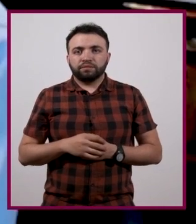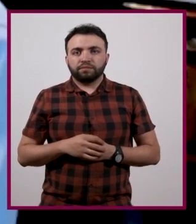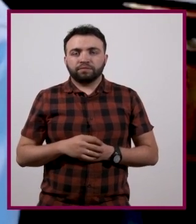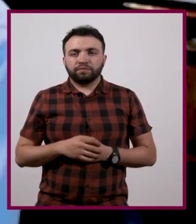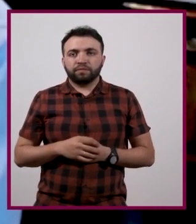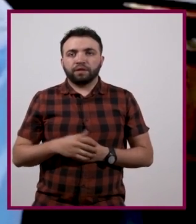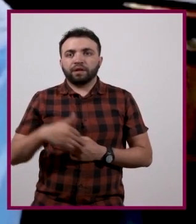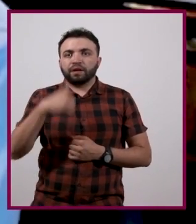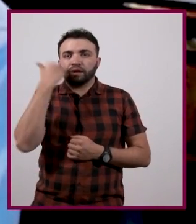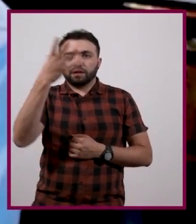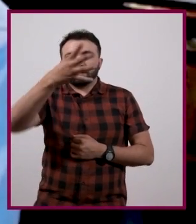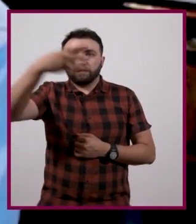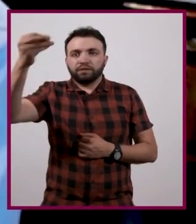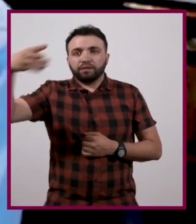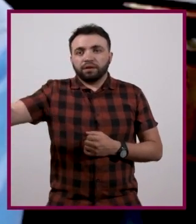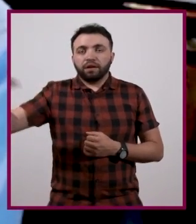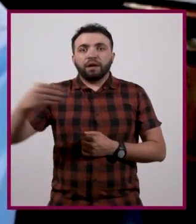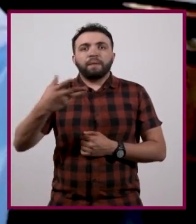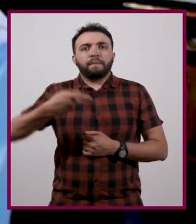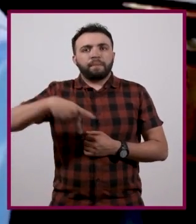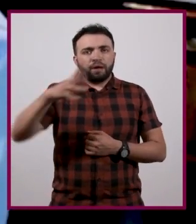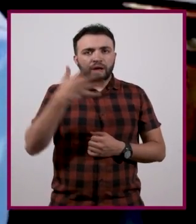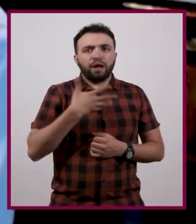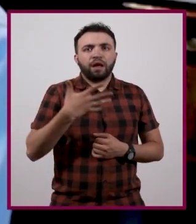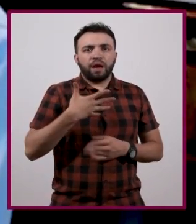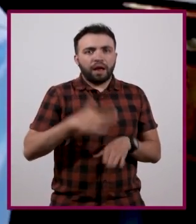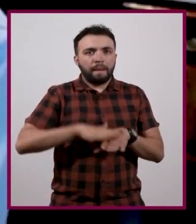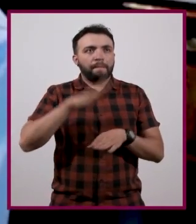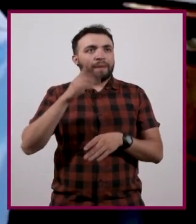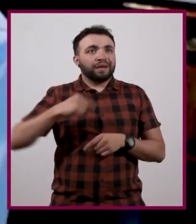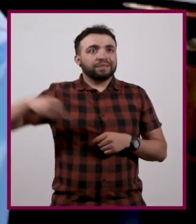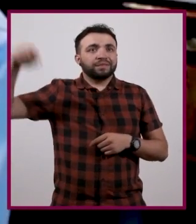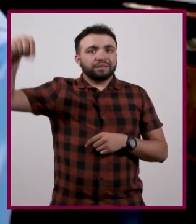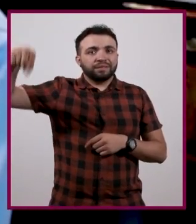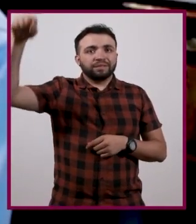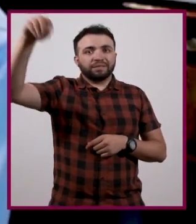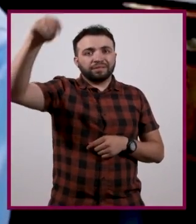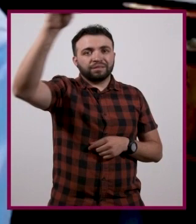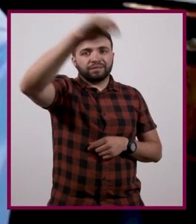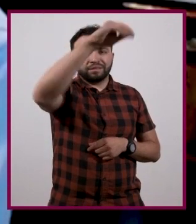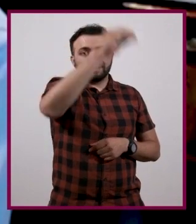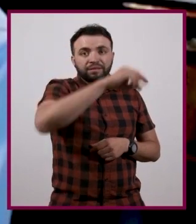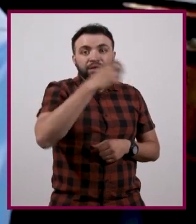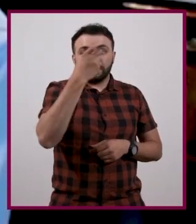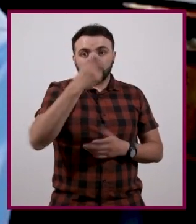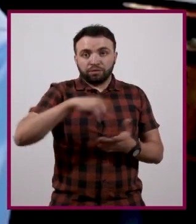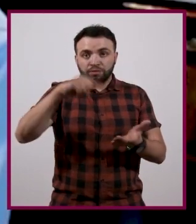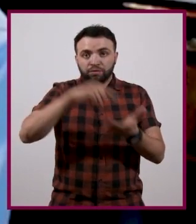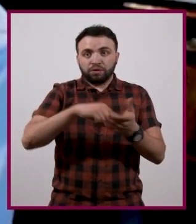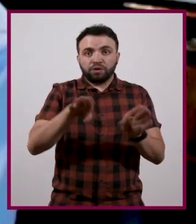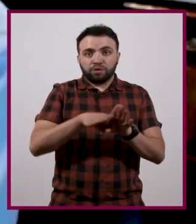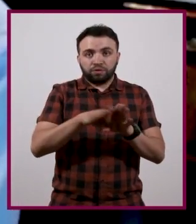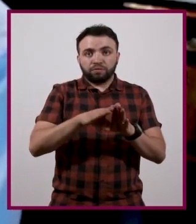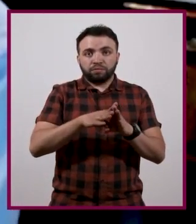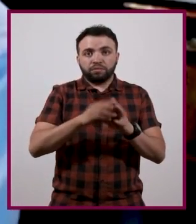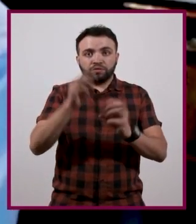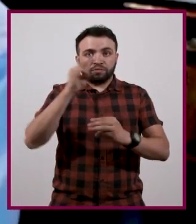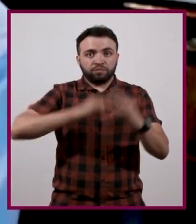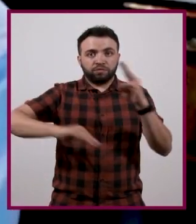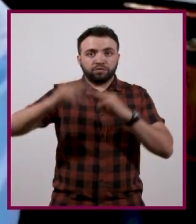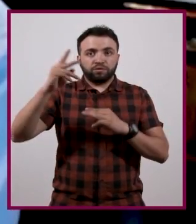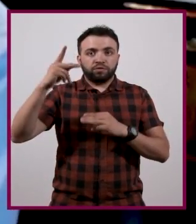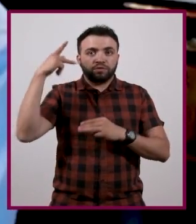pero hay varios más. Y estos sitios en la montaña de Puebla tienen una importancia real en función